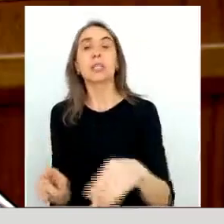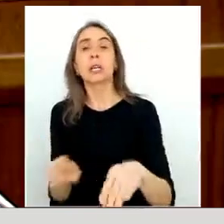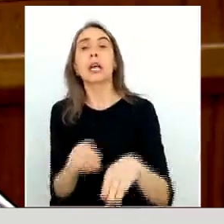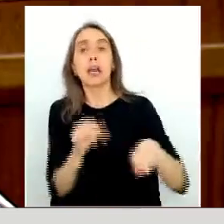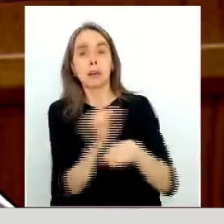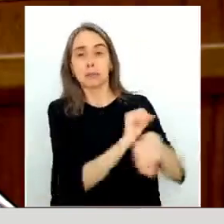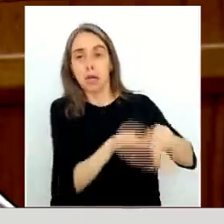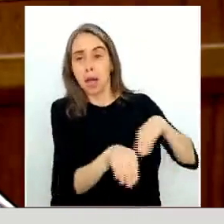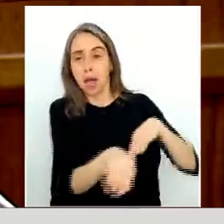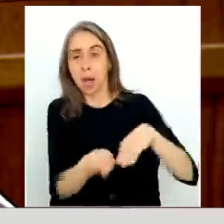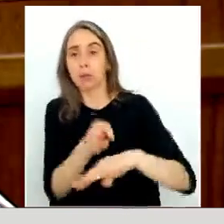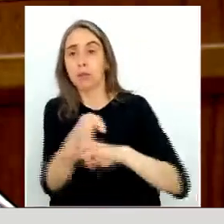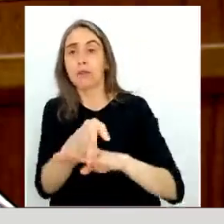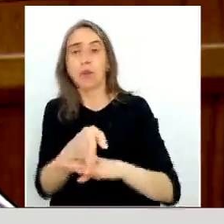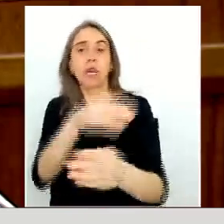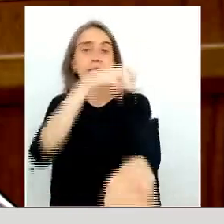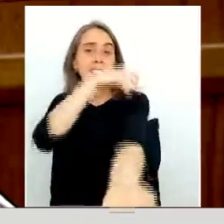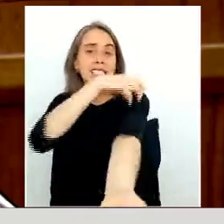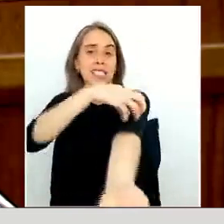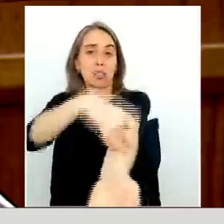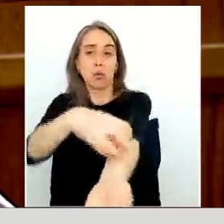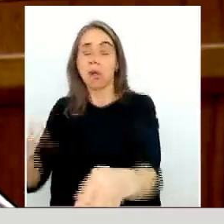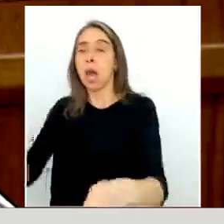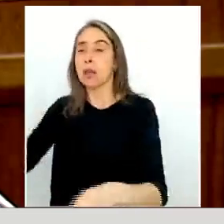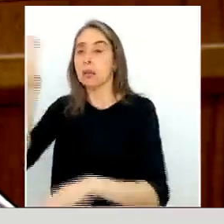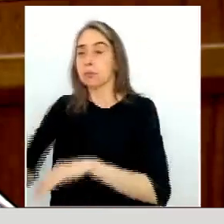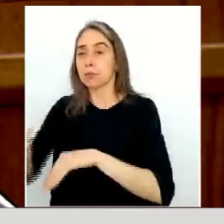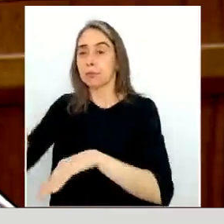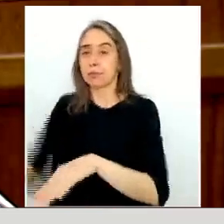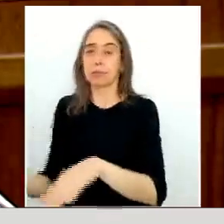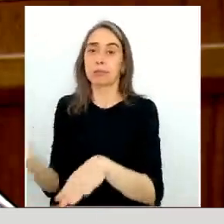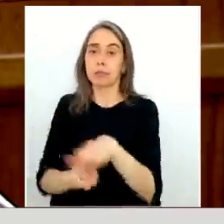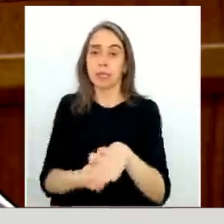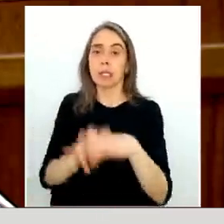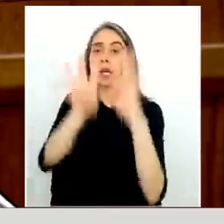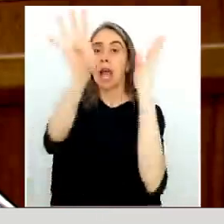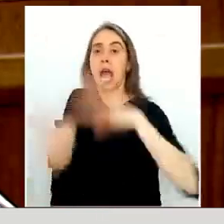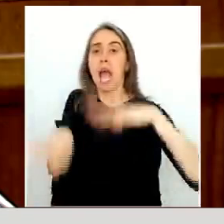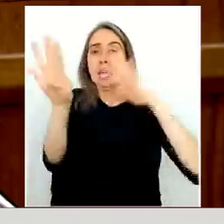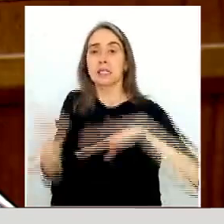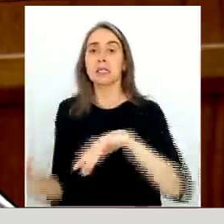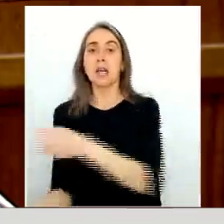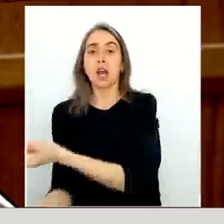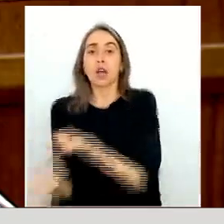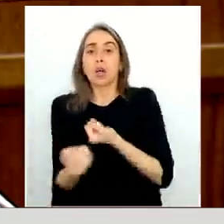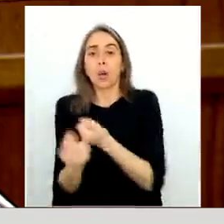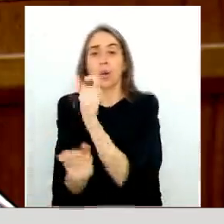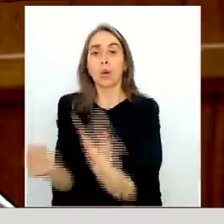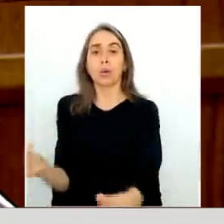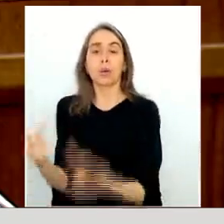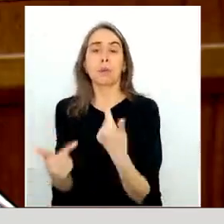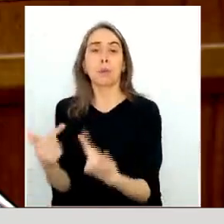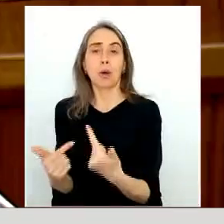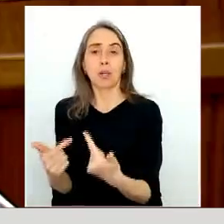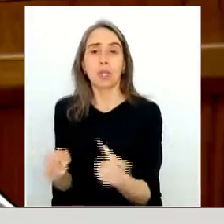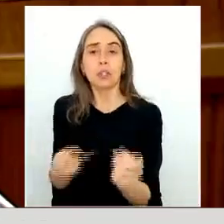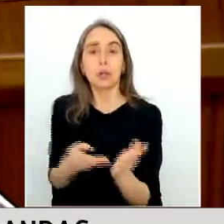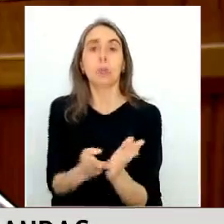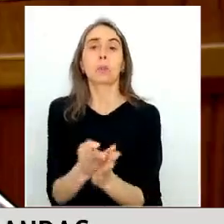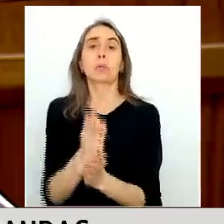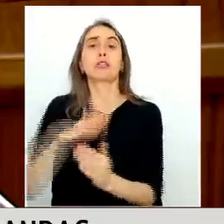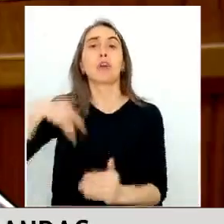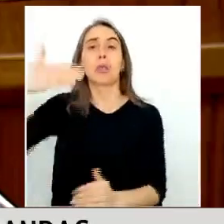ciudades cumpliendo su cometido asesinar opositor polític lo que fue solo el comienzo pues luego en la